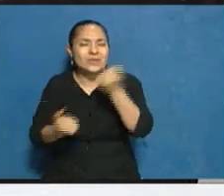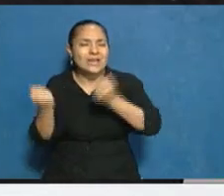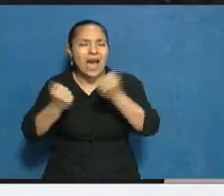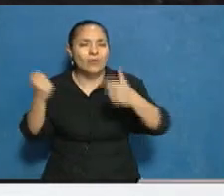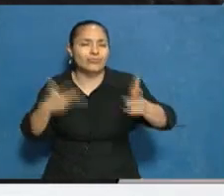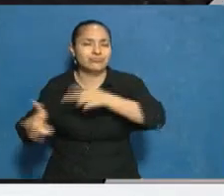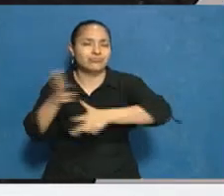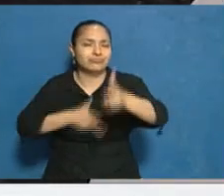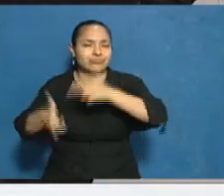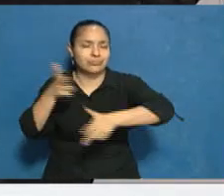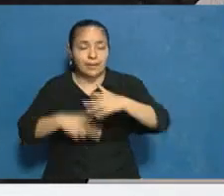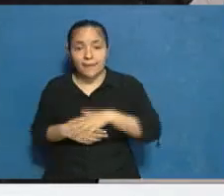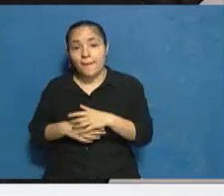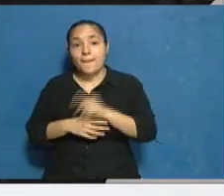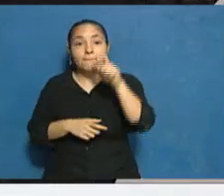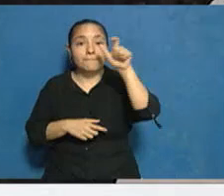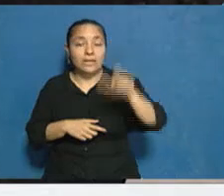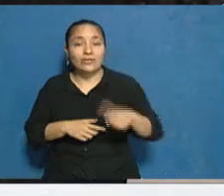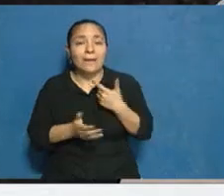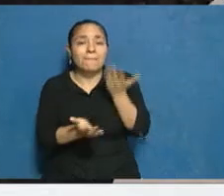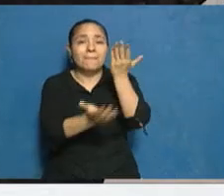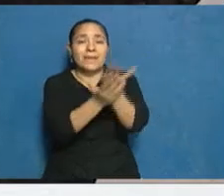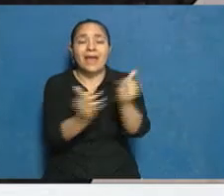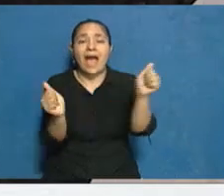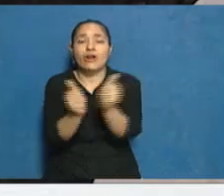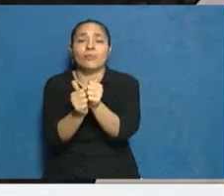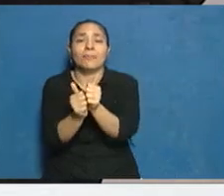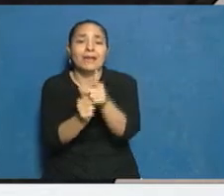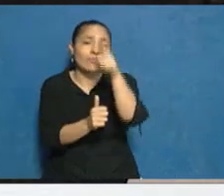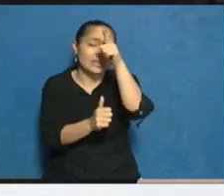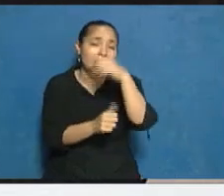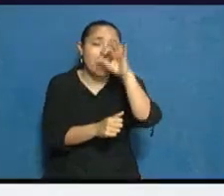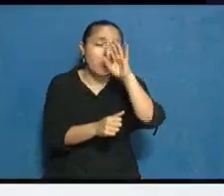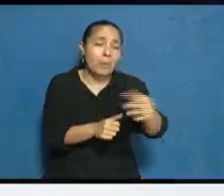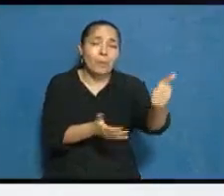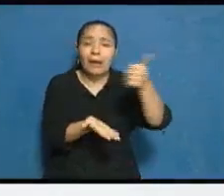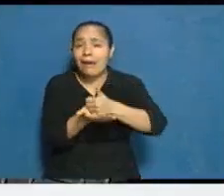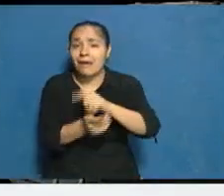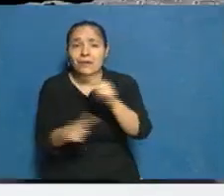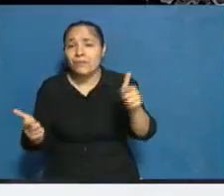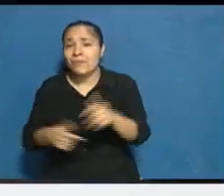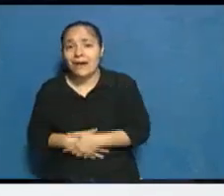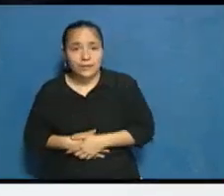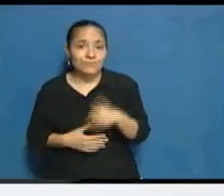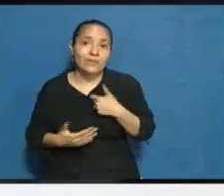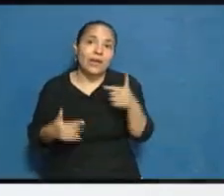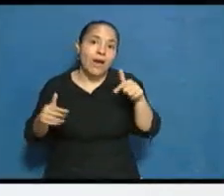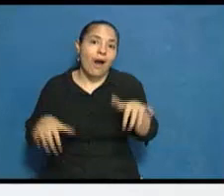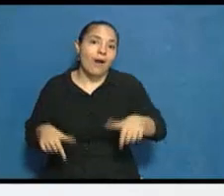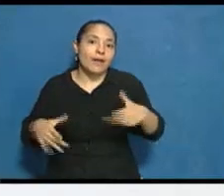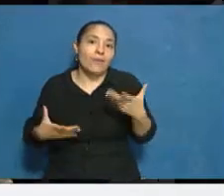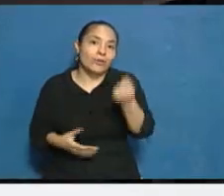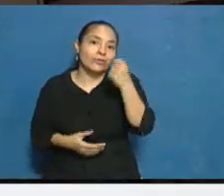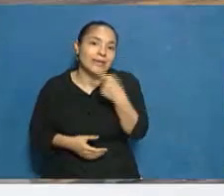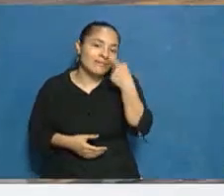El personal de tránsito que a veces solicitamos que acompañe no lo hemos conseguido hasta el momento, sería una buena